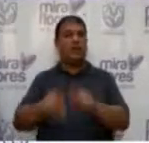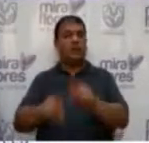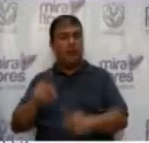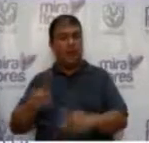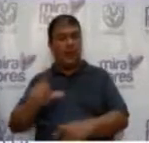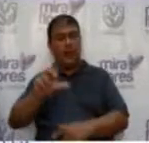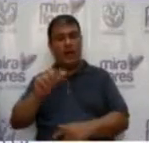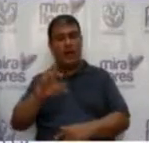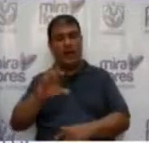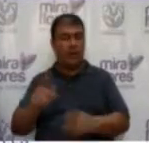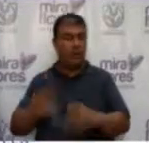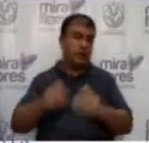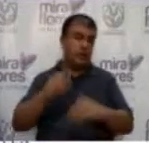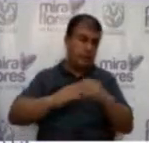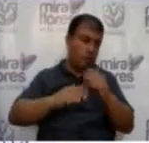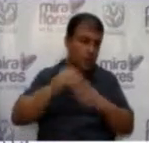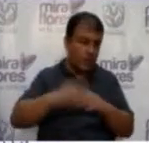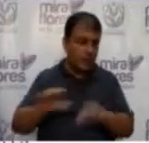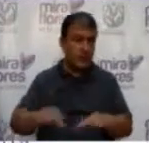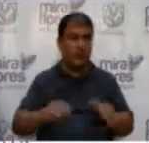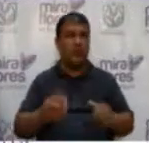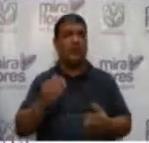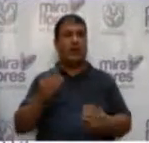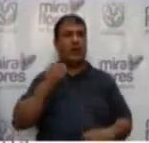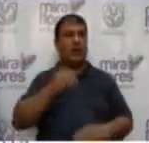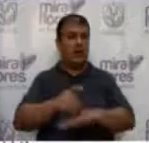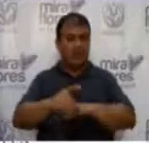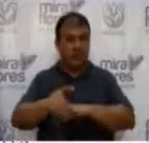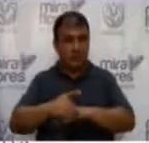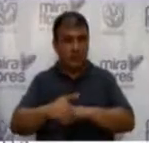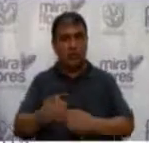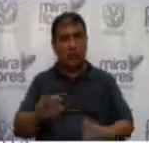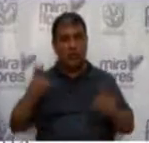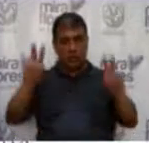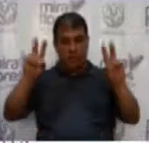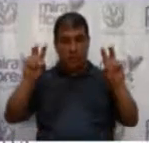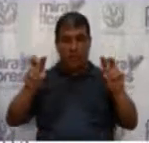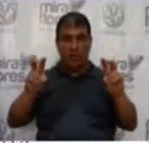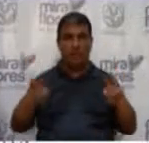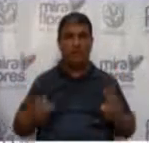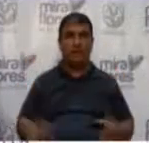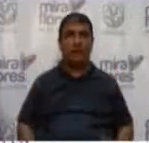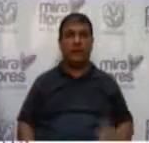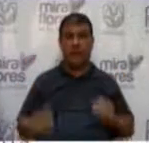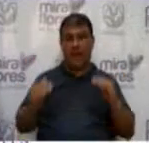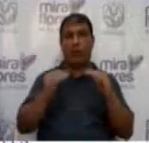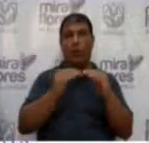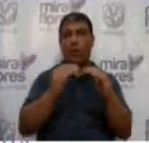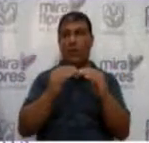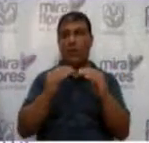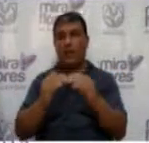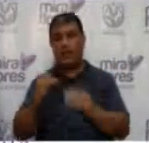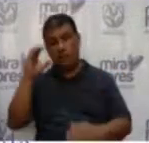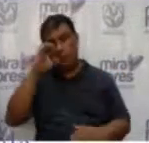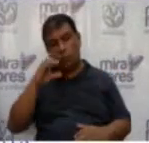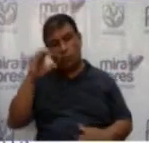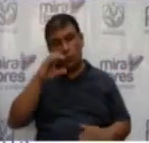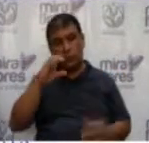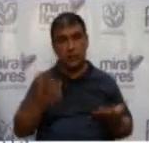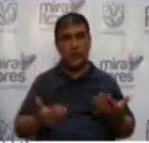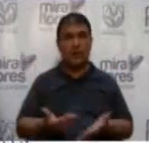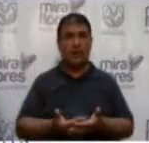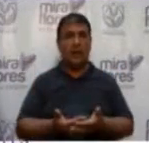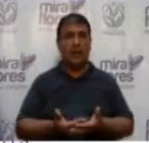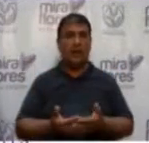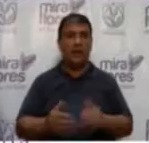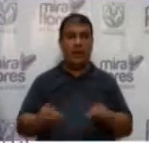algunas otras obras que se han realizado en el distrito. Entonces, por un tema de equidad, de búsqueda de una